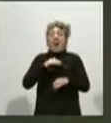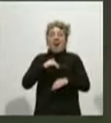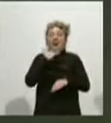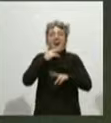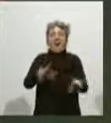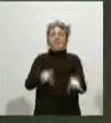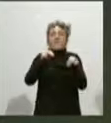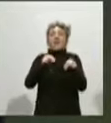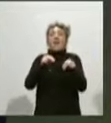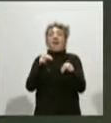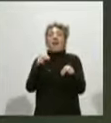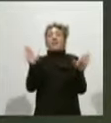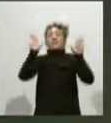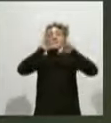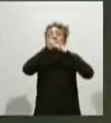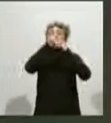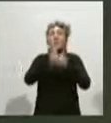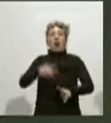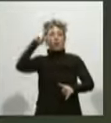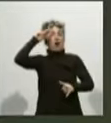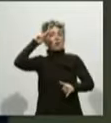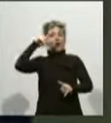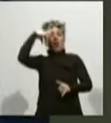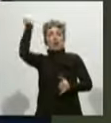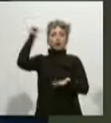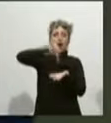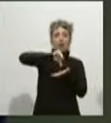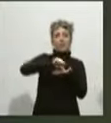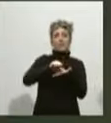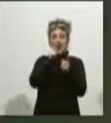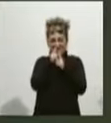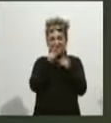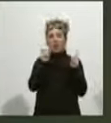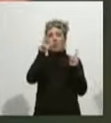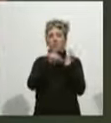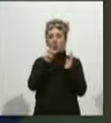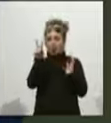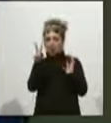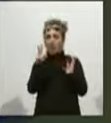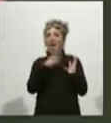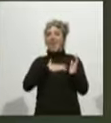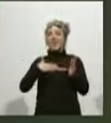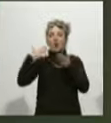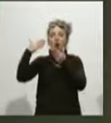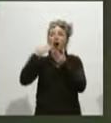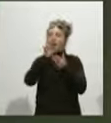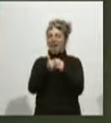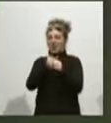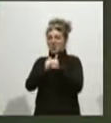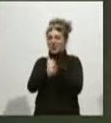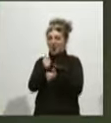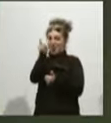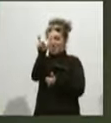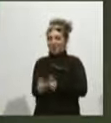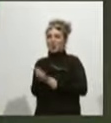continúe la gala Drag Queen de Lanzarote, de Arrecife Lanzarote 2012, también quiero invitaros a un presentador de aquí de la